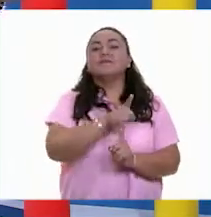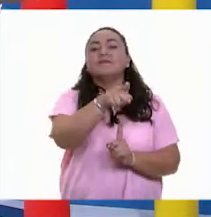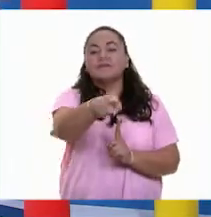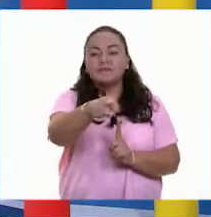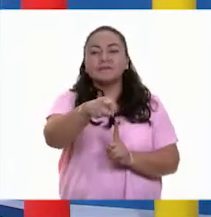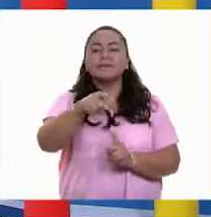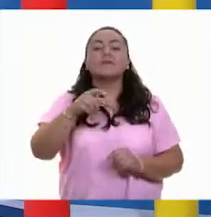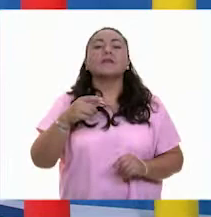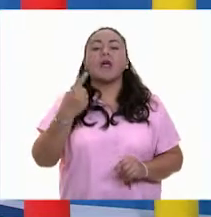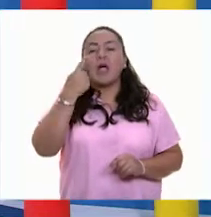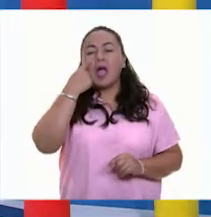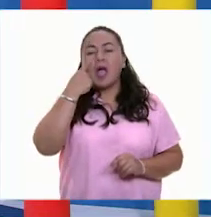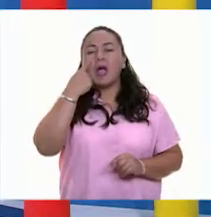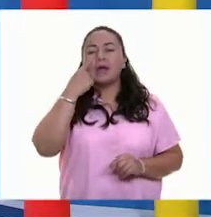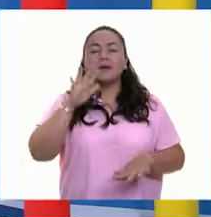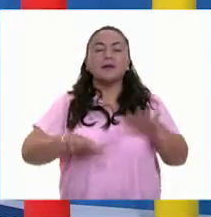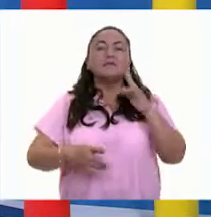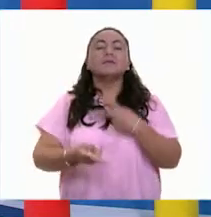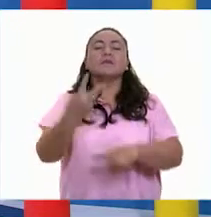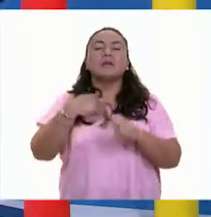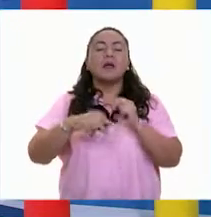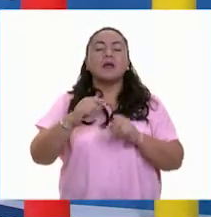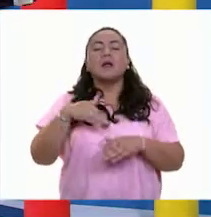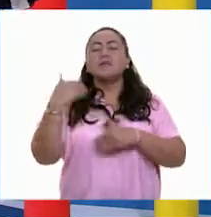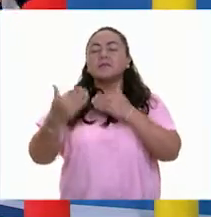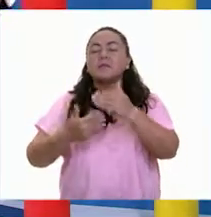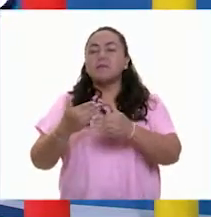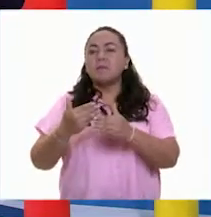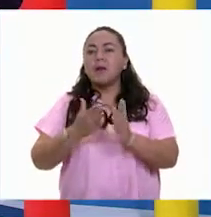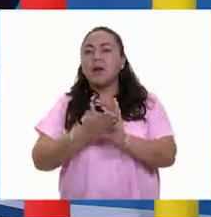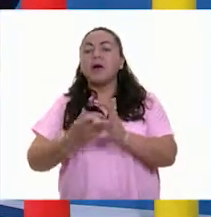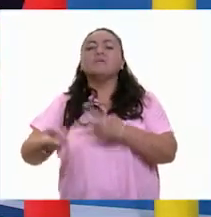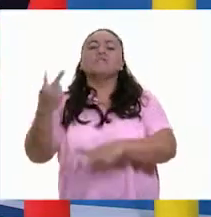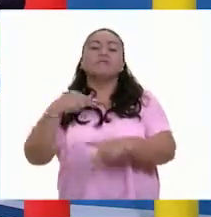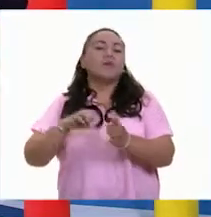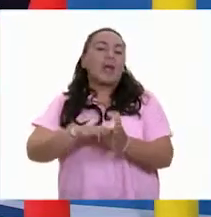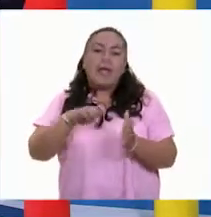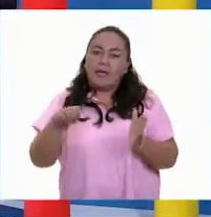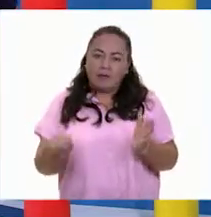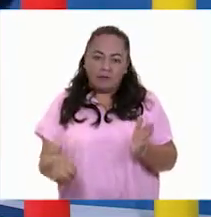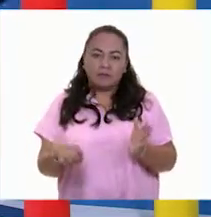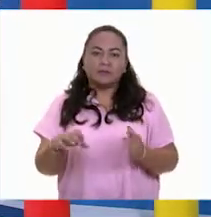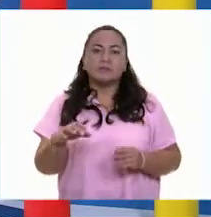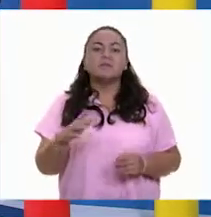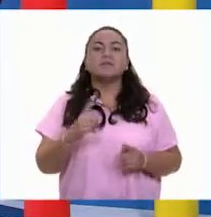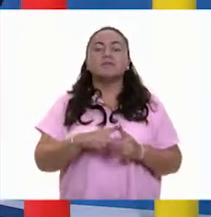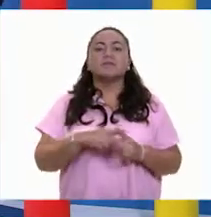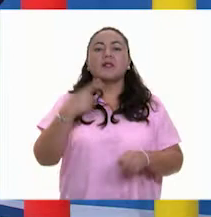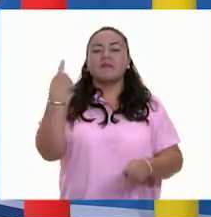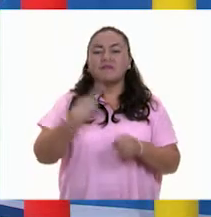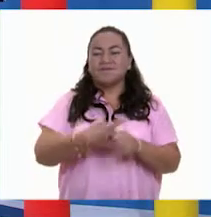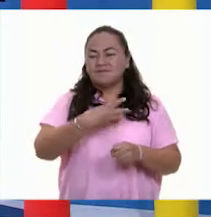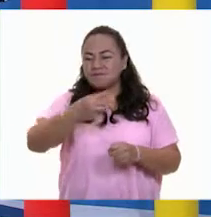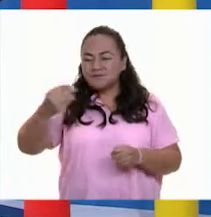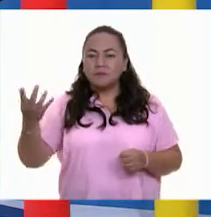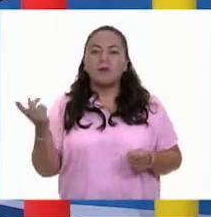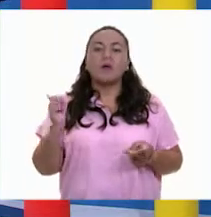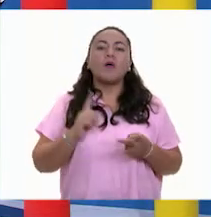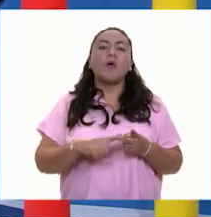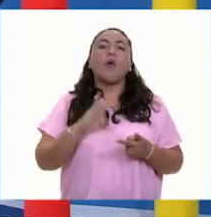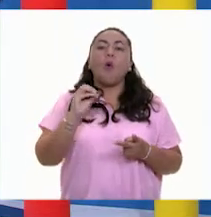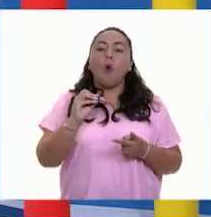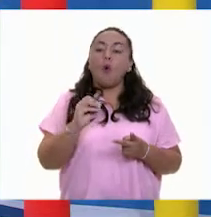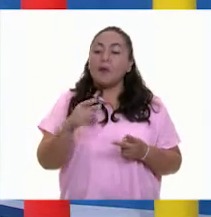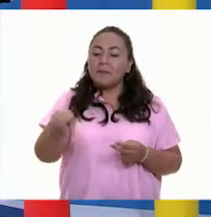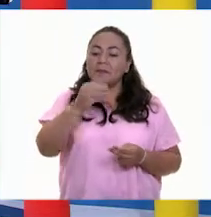que generalmente aparecen un tiempo después del desastre. Como ejemplos tenemos epidemias, escasez de algunos